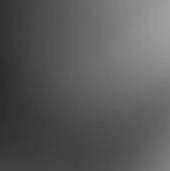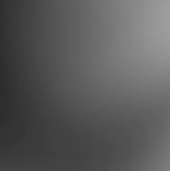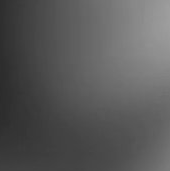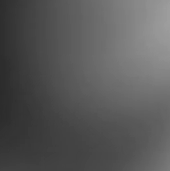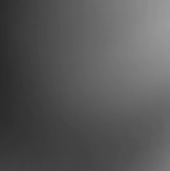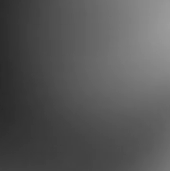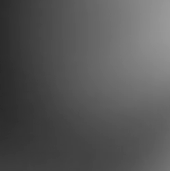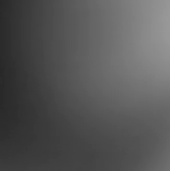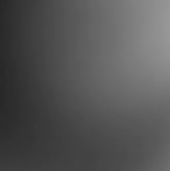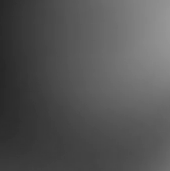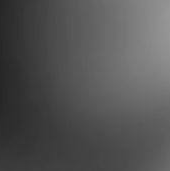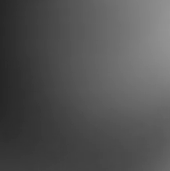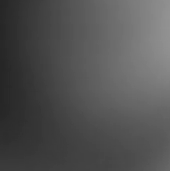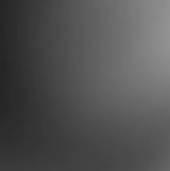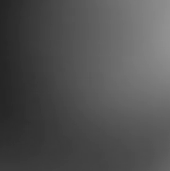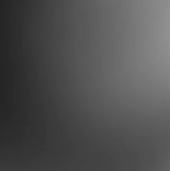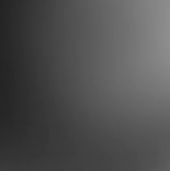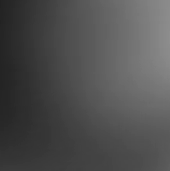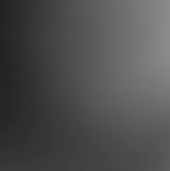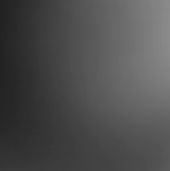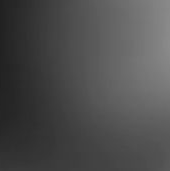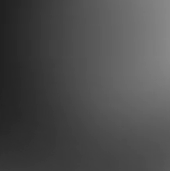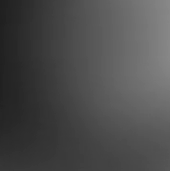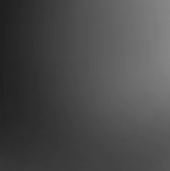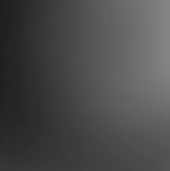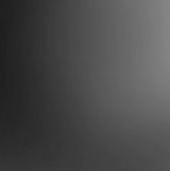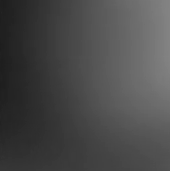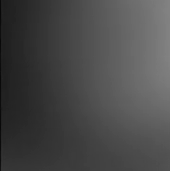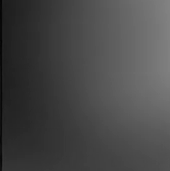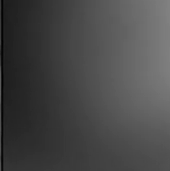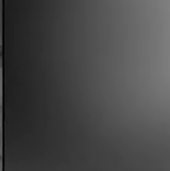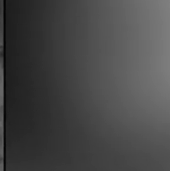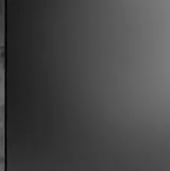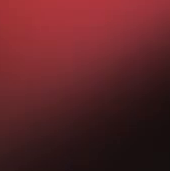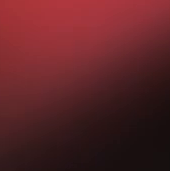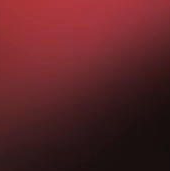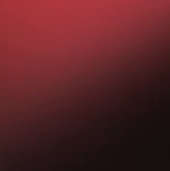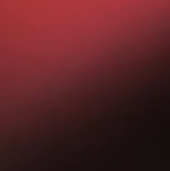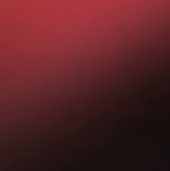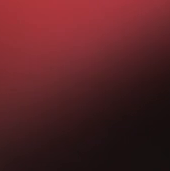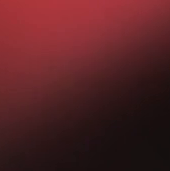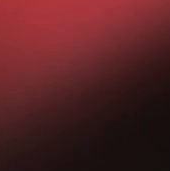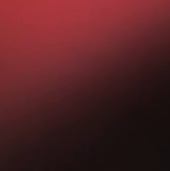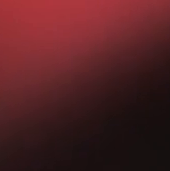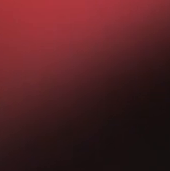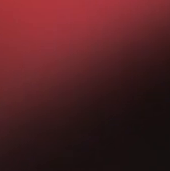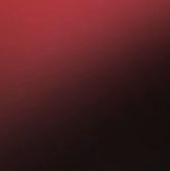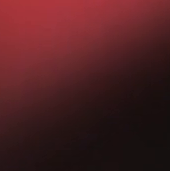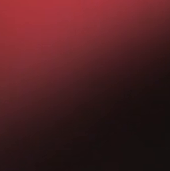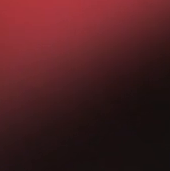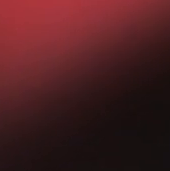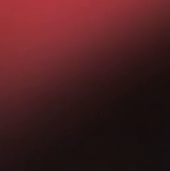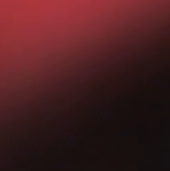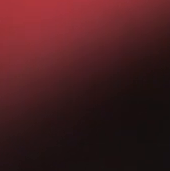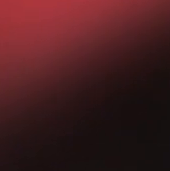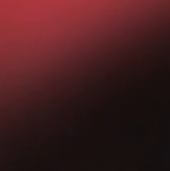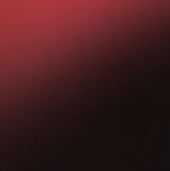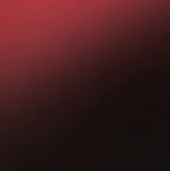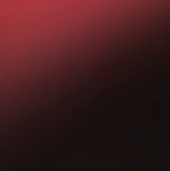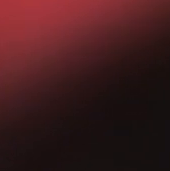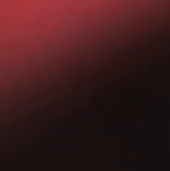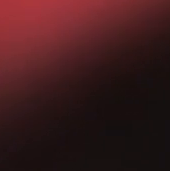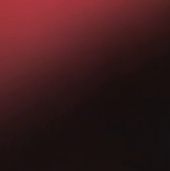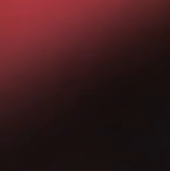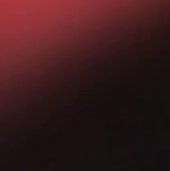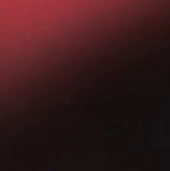hermanos Así que al principio tocaba con Pepe uno de sus hermanos sin embargo su talento comenzó a destacar